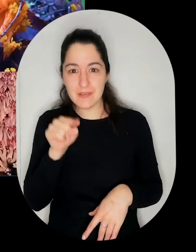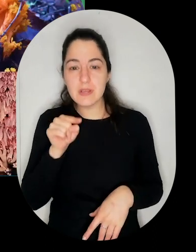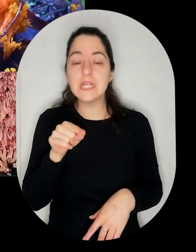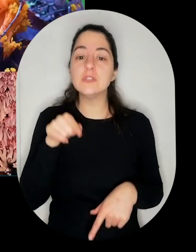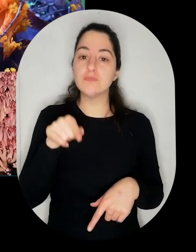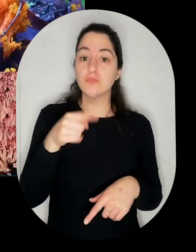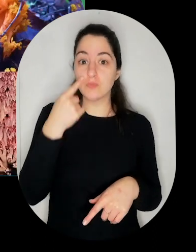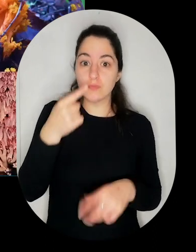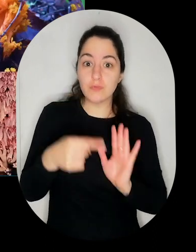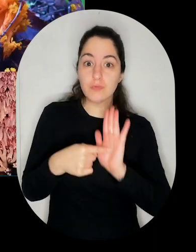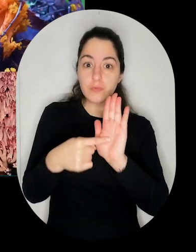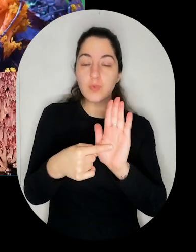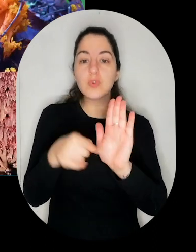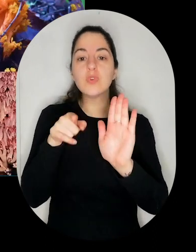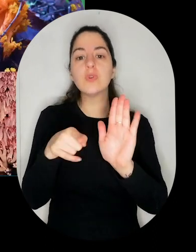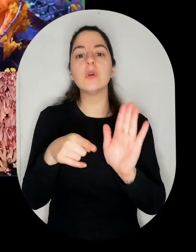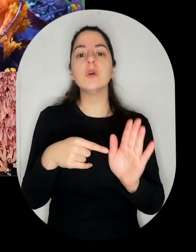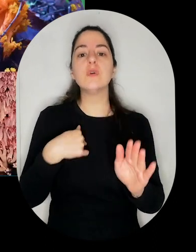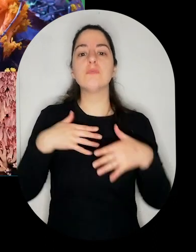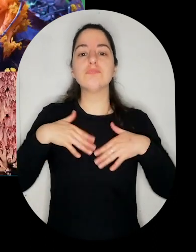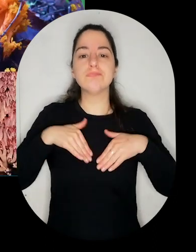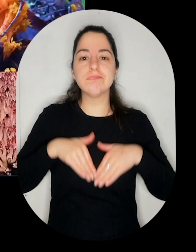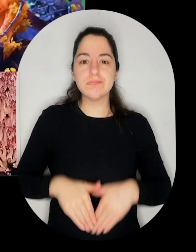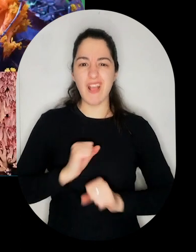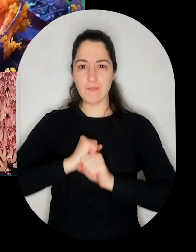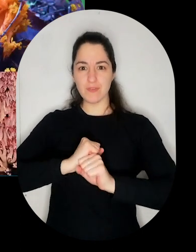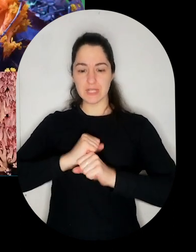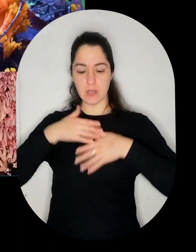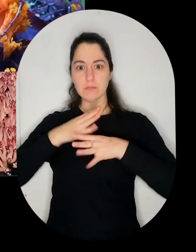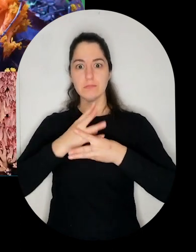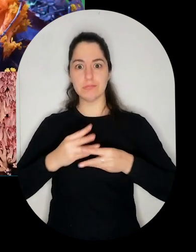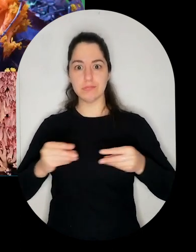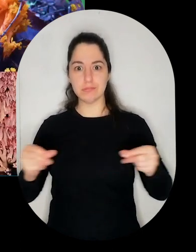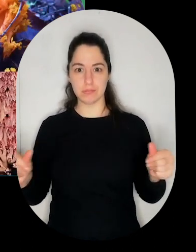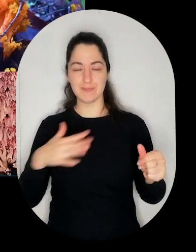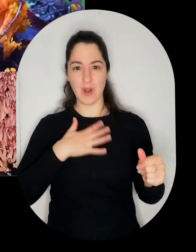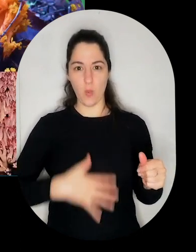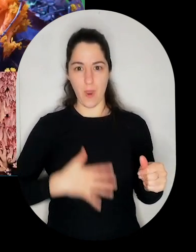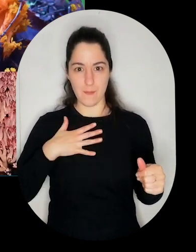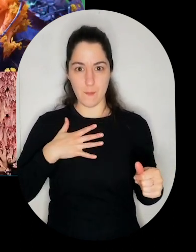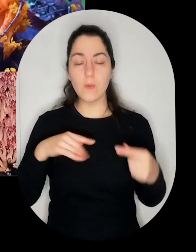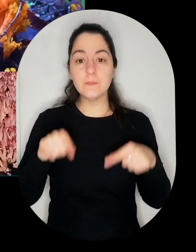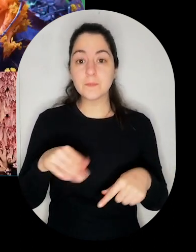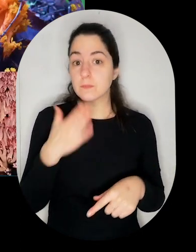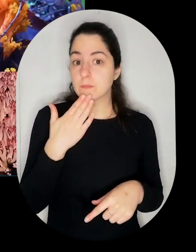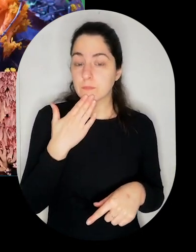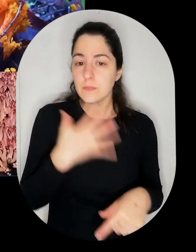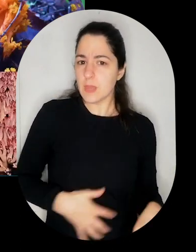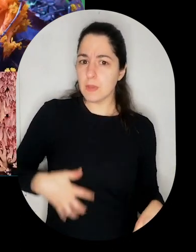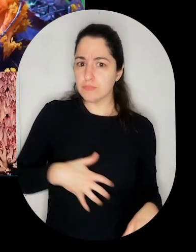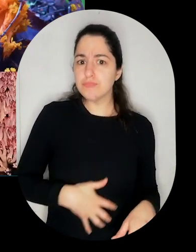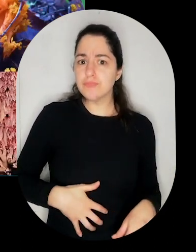feíto, se ha descrito con cuadro inmunodepresor, además de, ¿cómo se llama? Gastrointestinal.